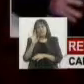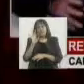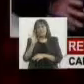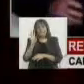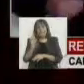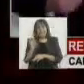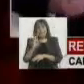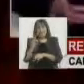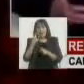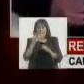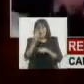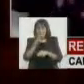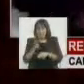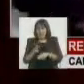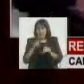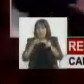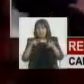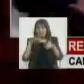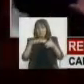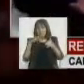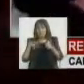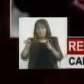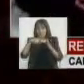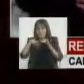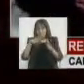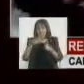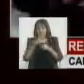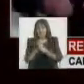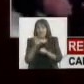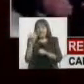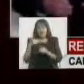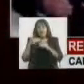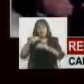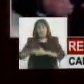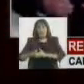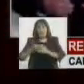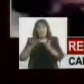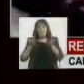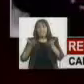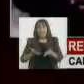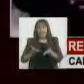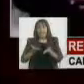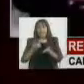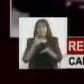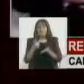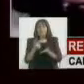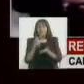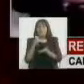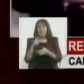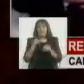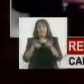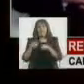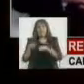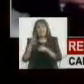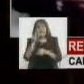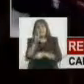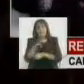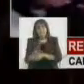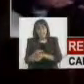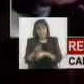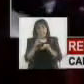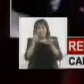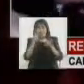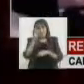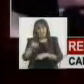1897, los mapas, los reportes, los estudios que ellos hicieron. Luego presentamos los diferentes mapas que